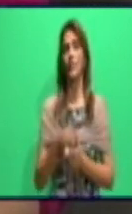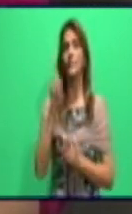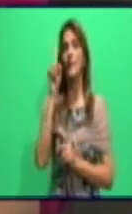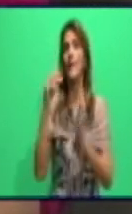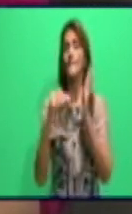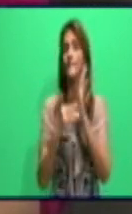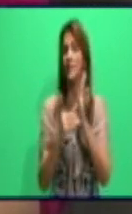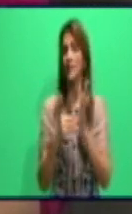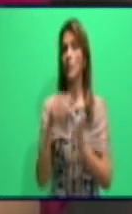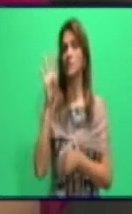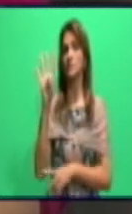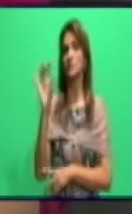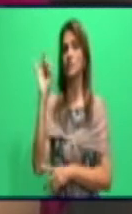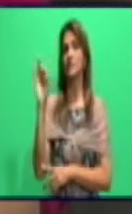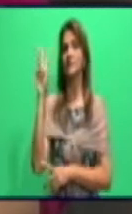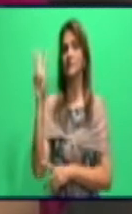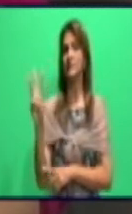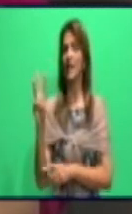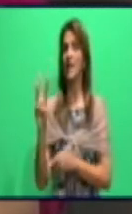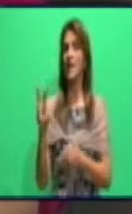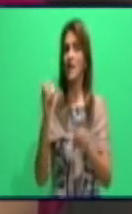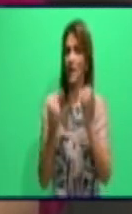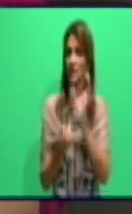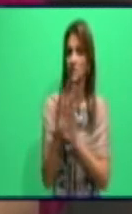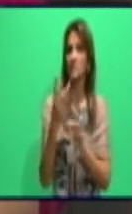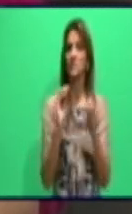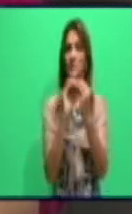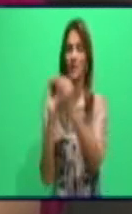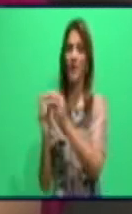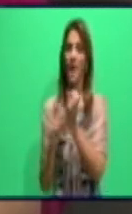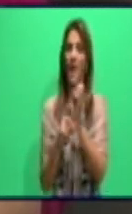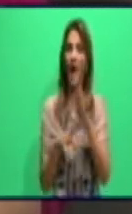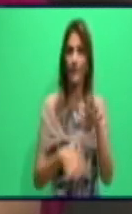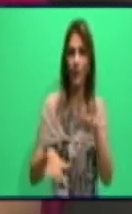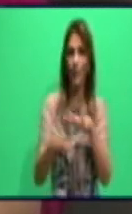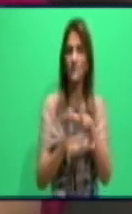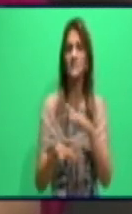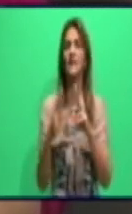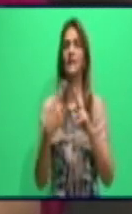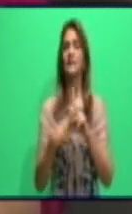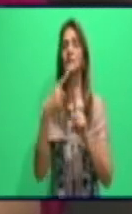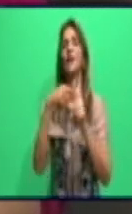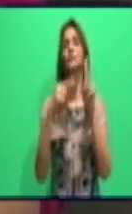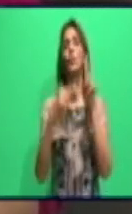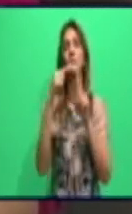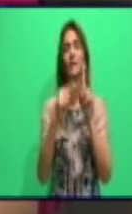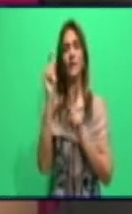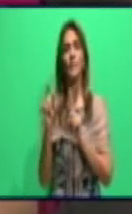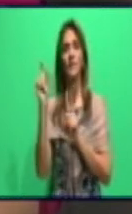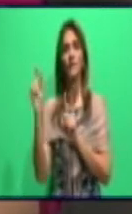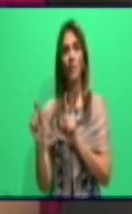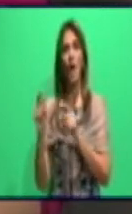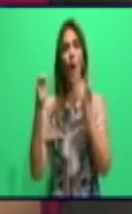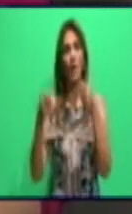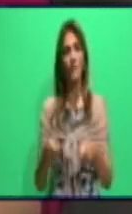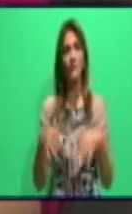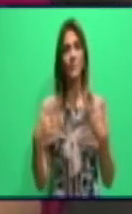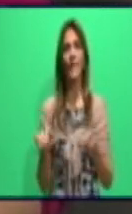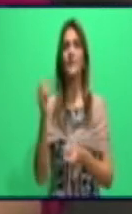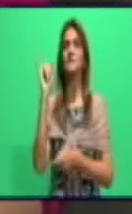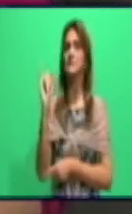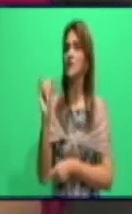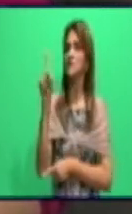1.483 autóctonos, 195 viajeros y del total de los casos confirmados, 160 pertenecen a la